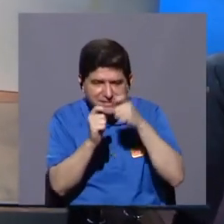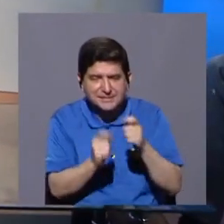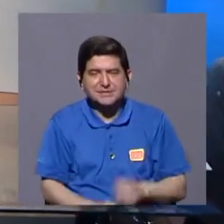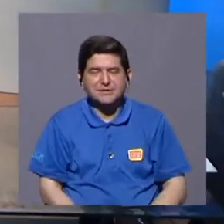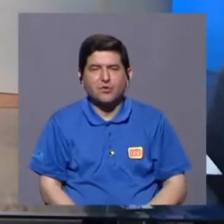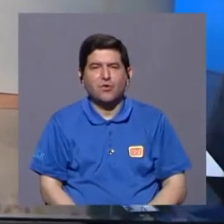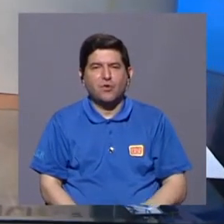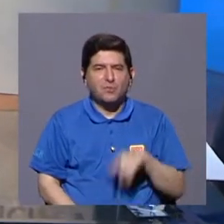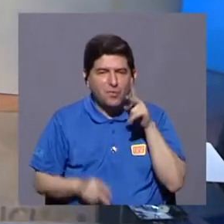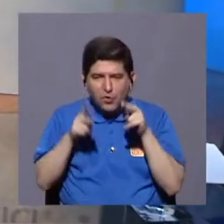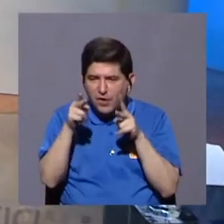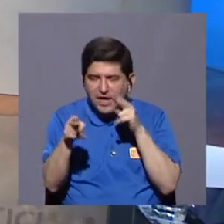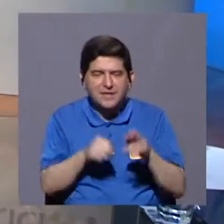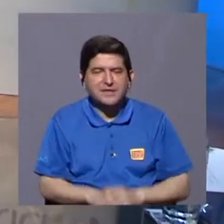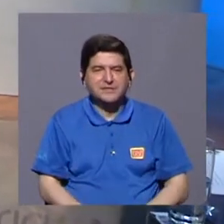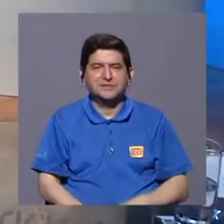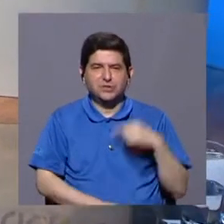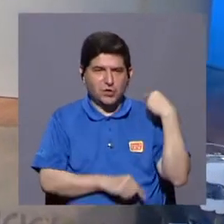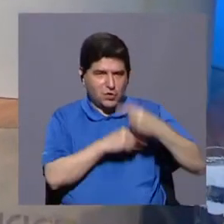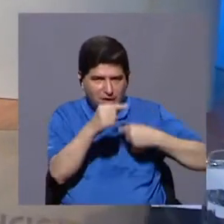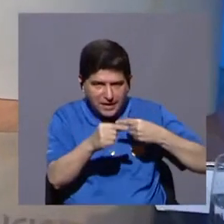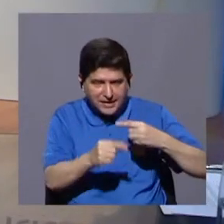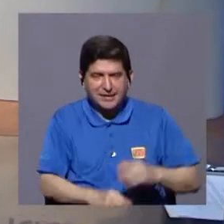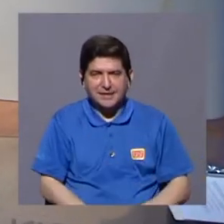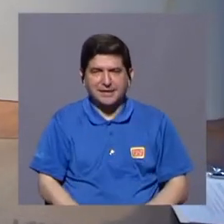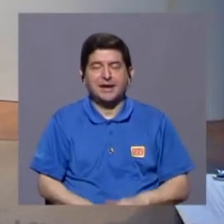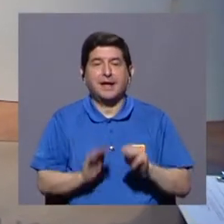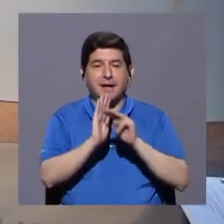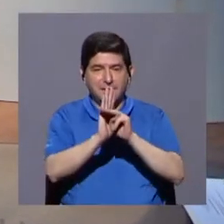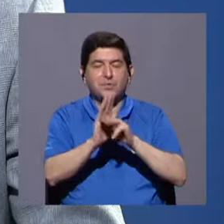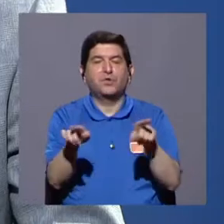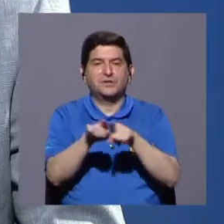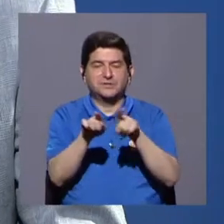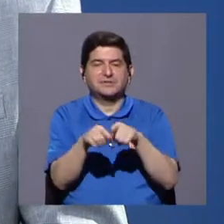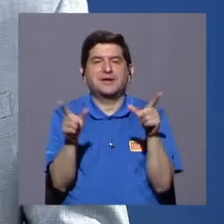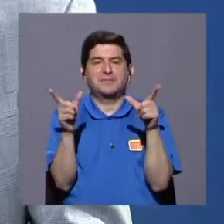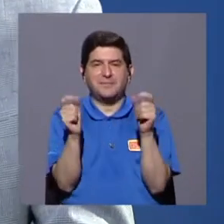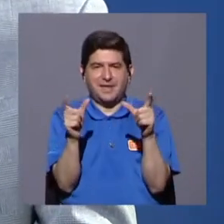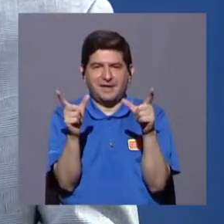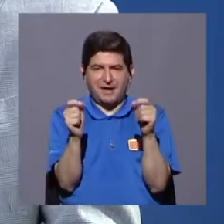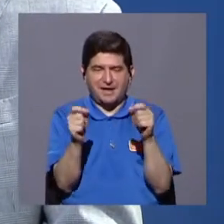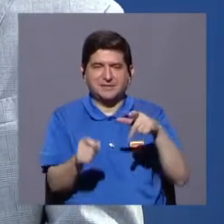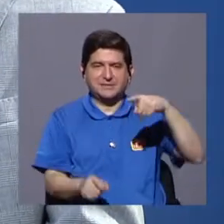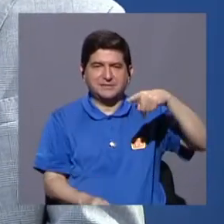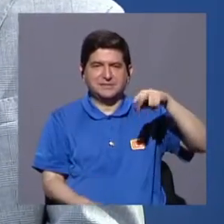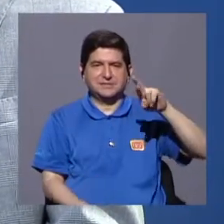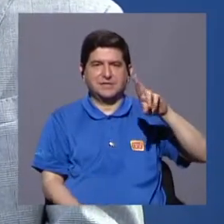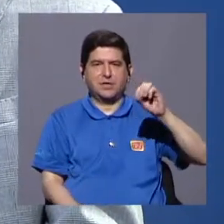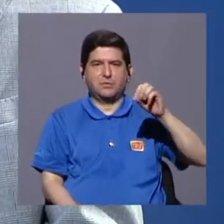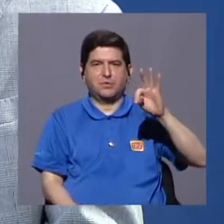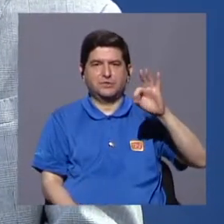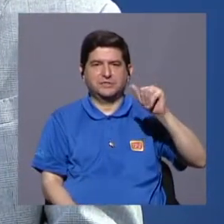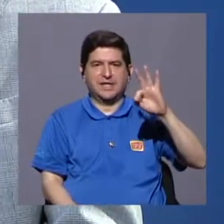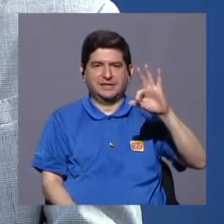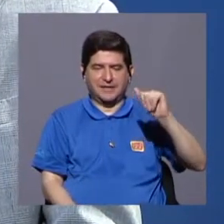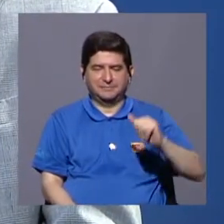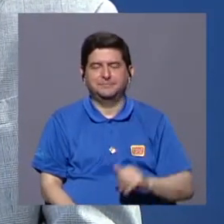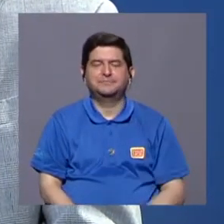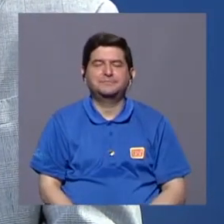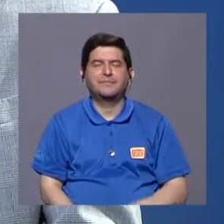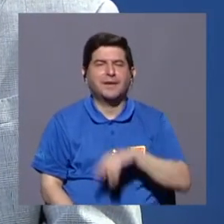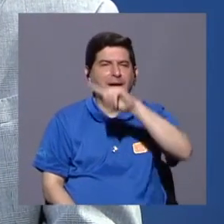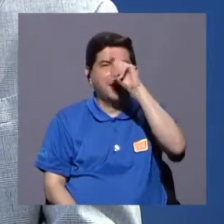génica y este tipo de cosas también con modelos de cáncer de próstata interesante una producto muy general el